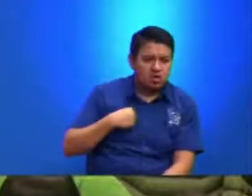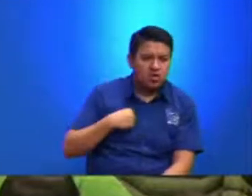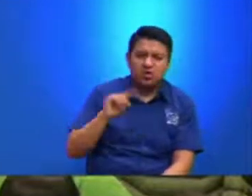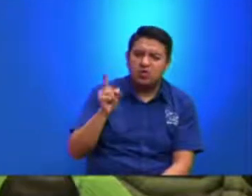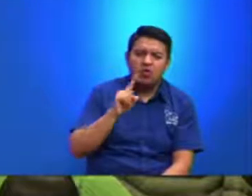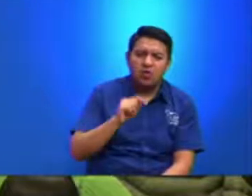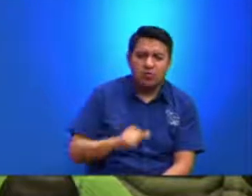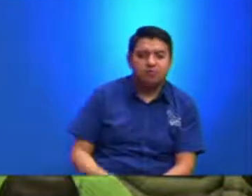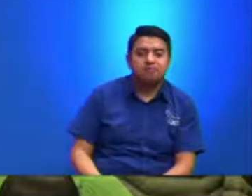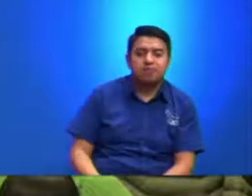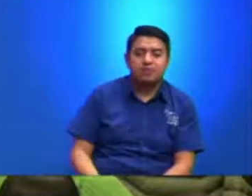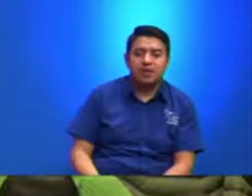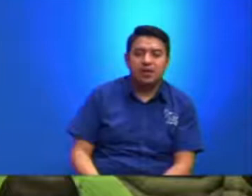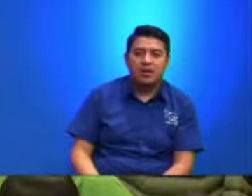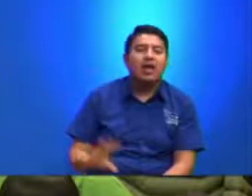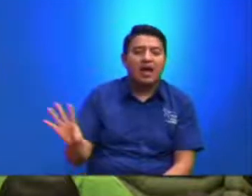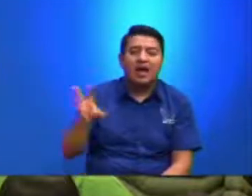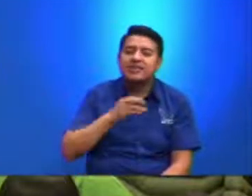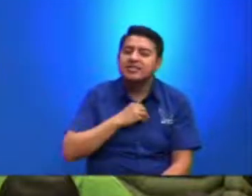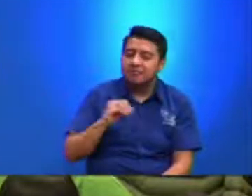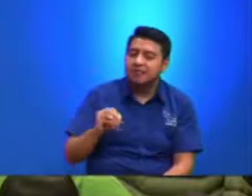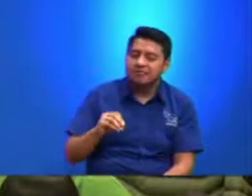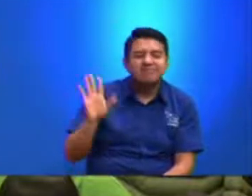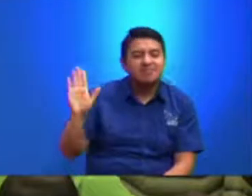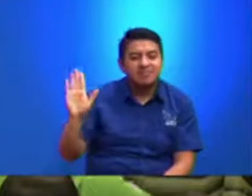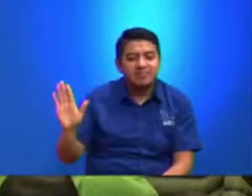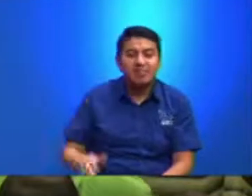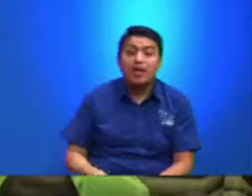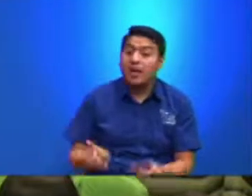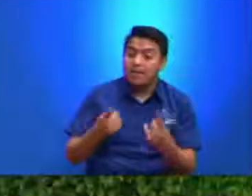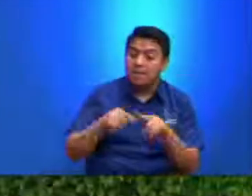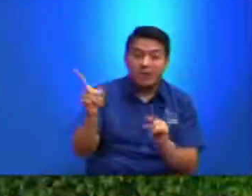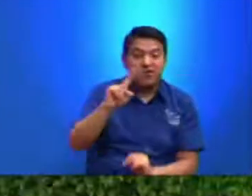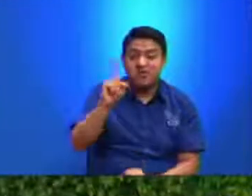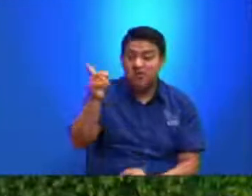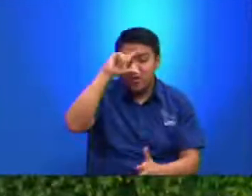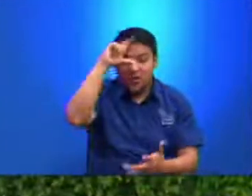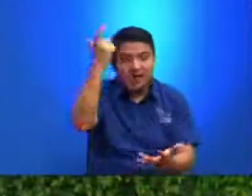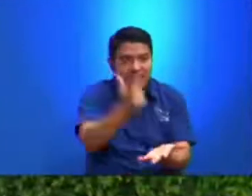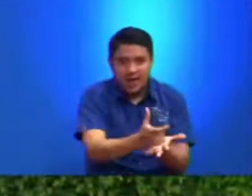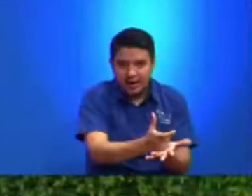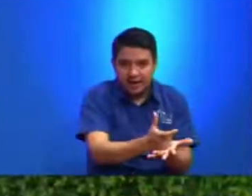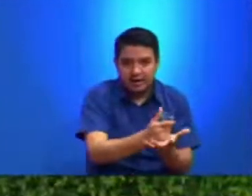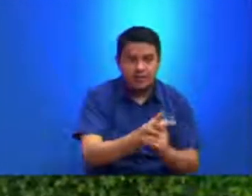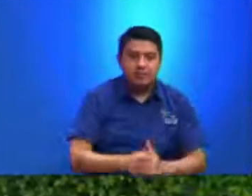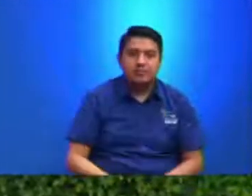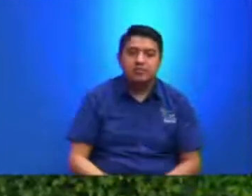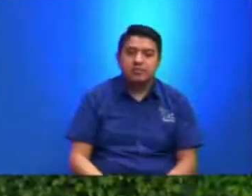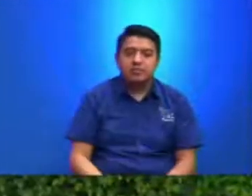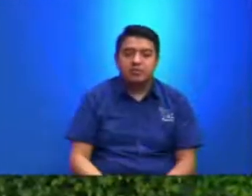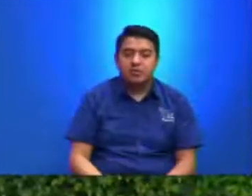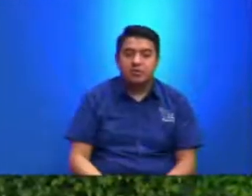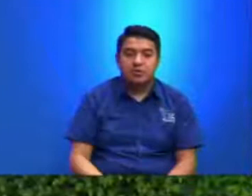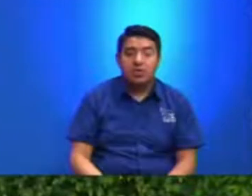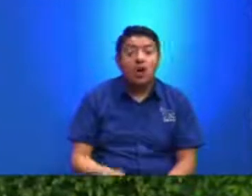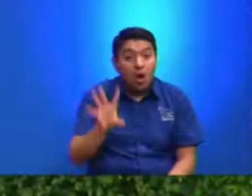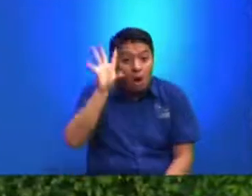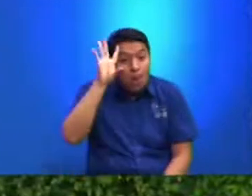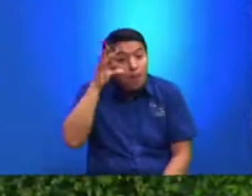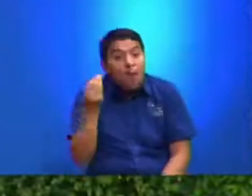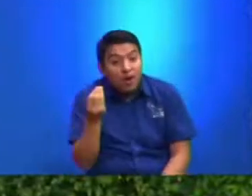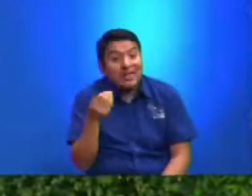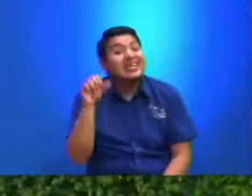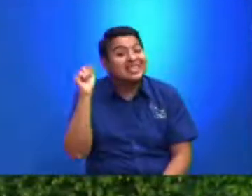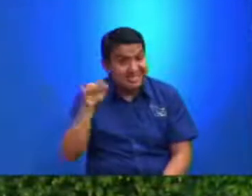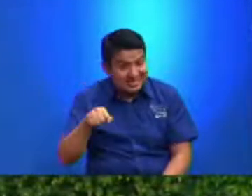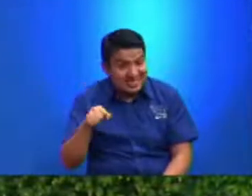tipificación de un montón de gente, hermano, que no tiene los atributos que otro le están diciendo que tiene y los asume